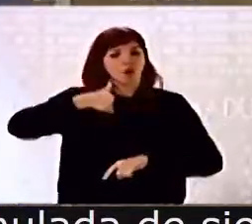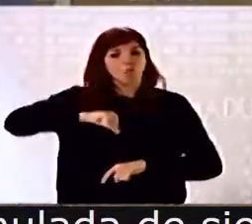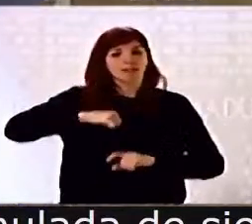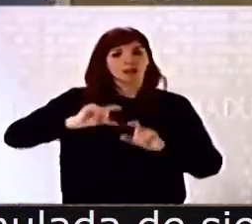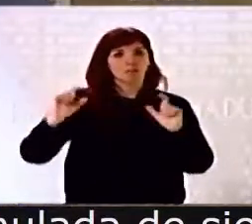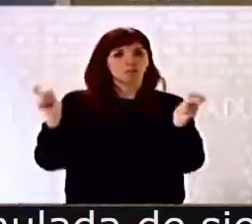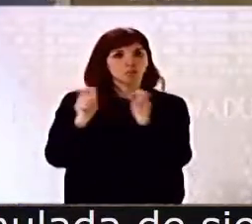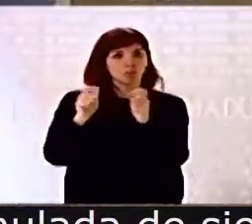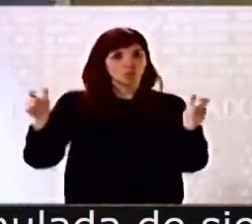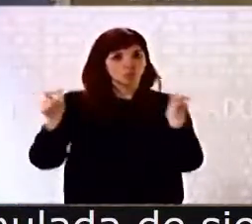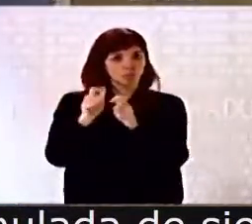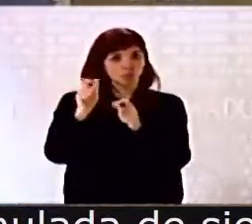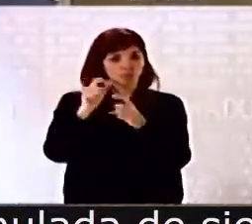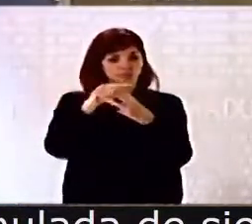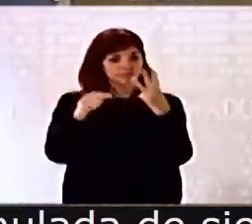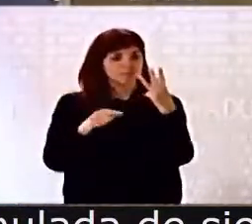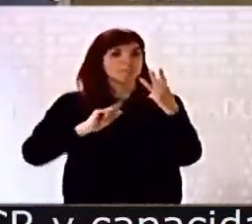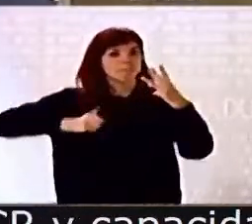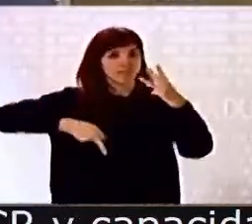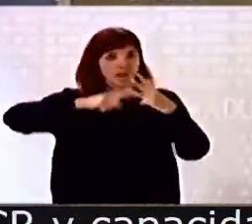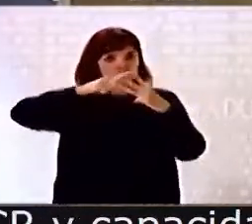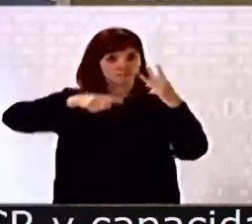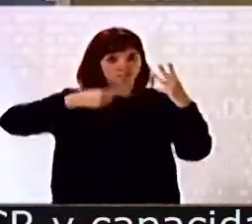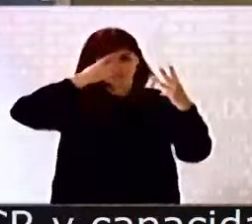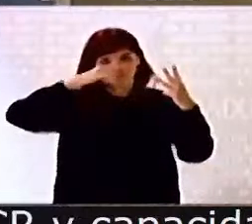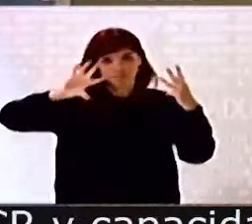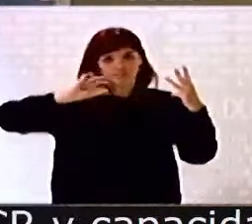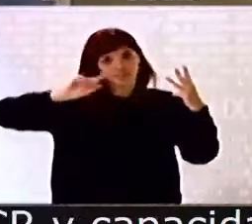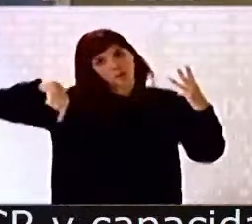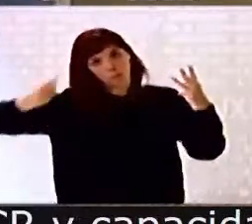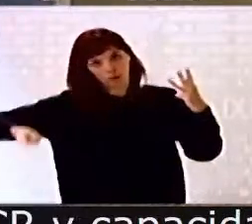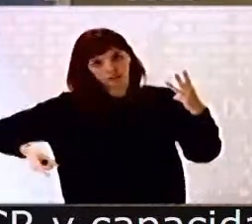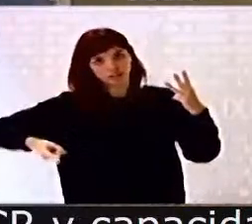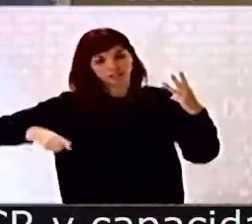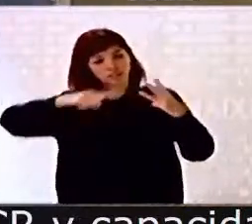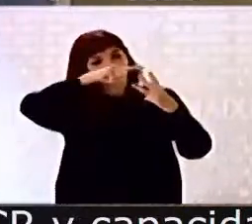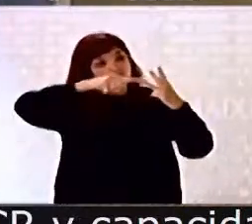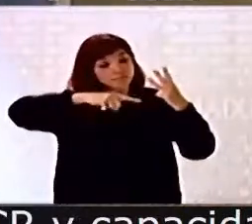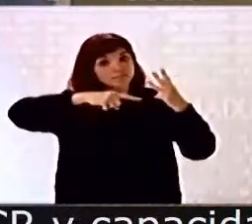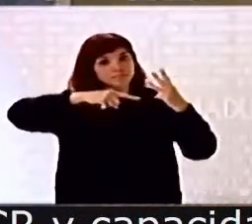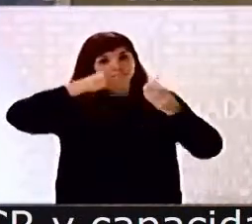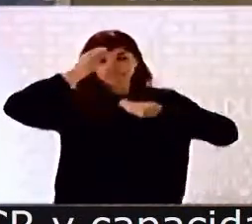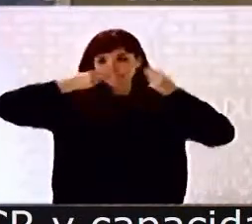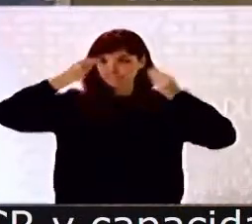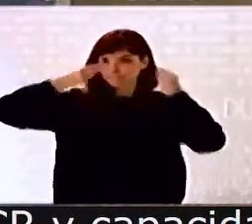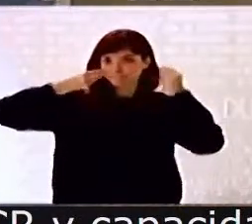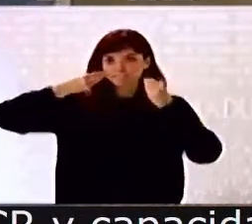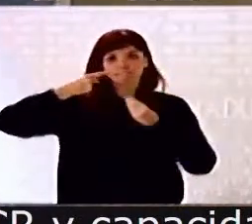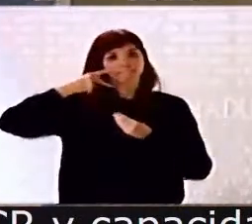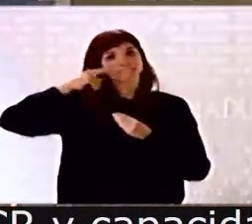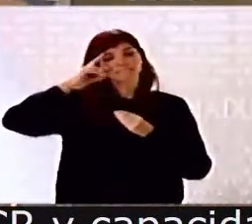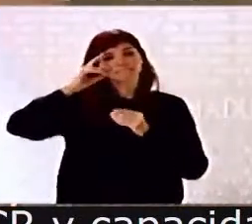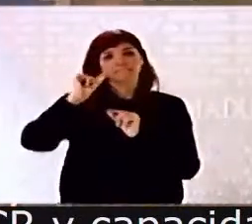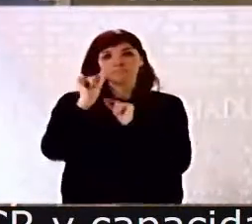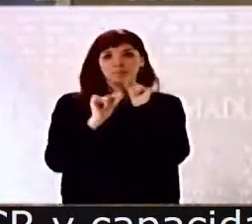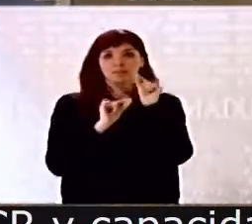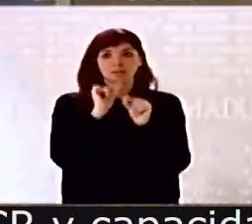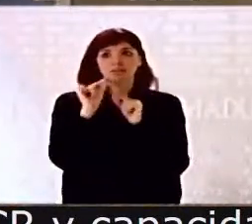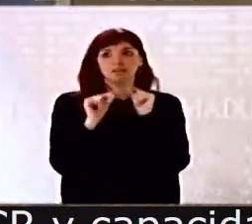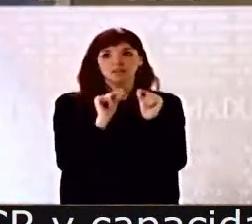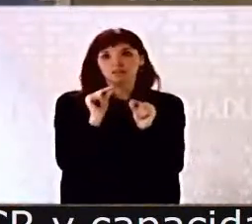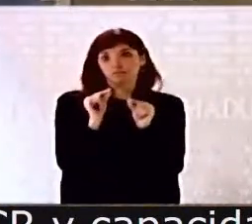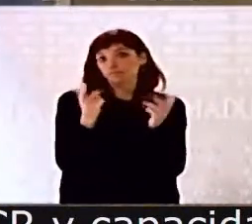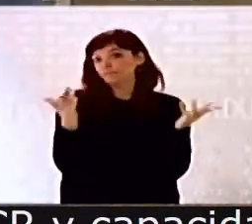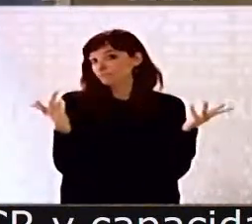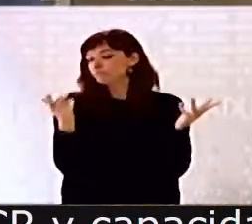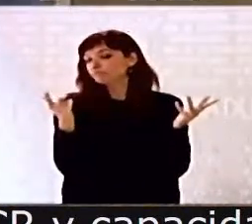¿vale? Con todo esto es con lo que los epidemiólogos finalmente toman la decisión de decirnos